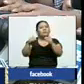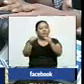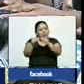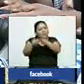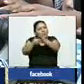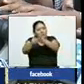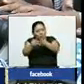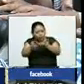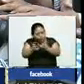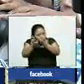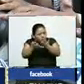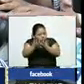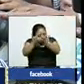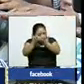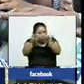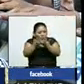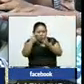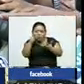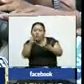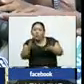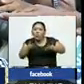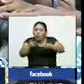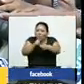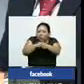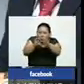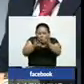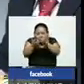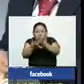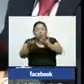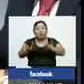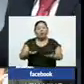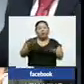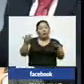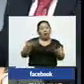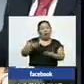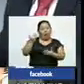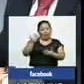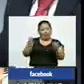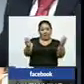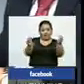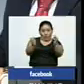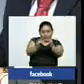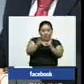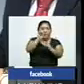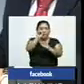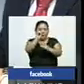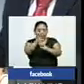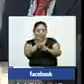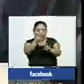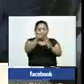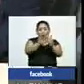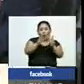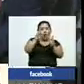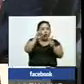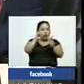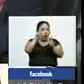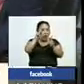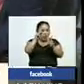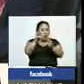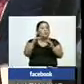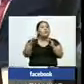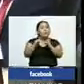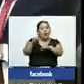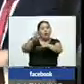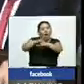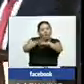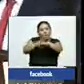ya un proceso fuerte de indagación y de investigación sobre esa ví. Durante la reunión, Rolando Castro también presentó un aviso penal